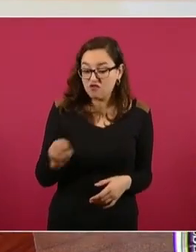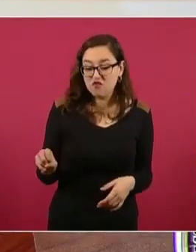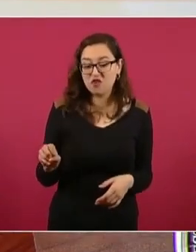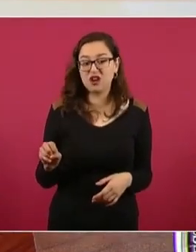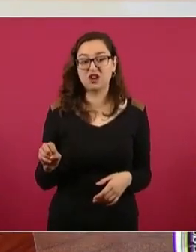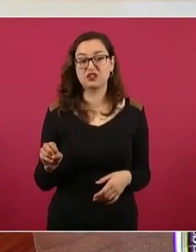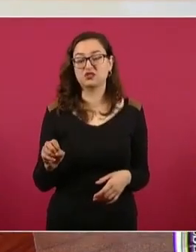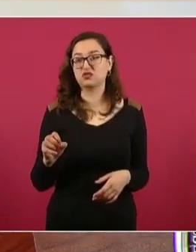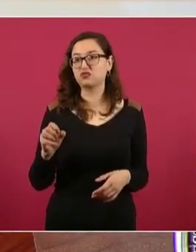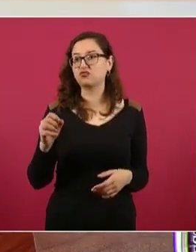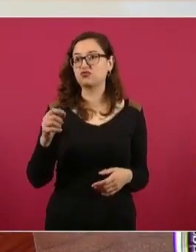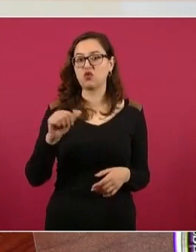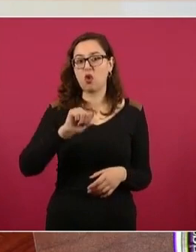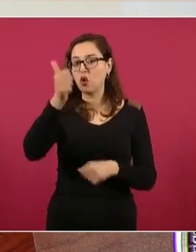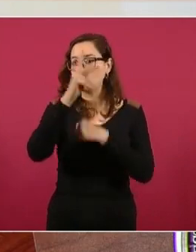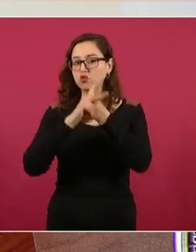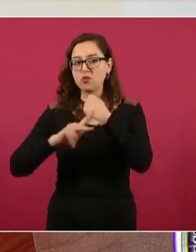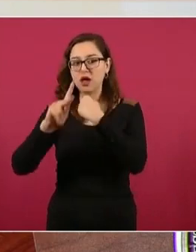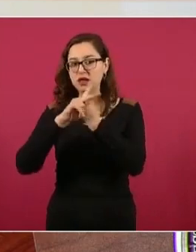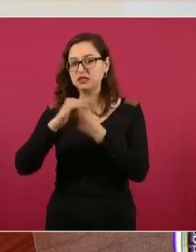con la India, con Corea,